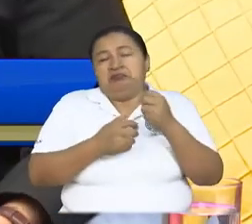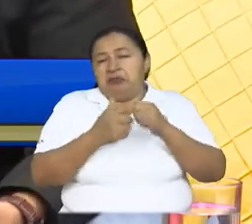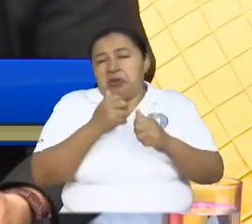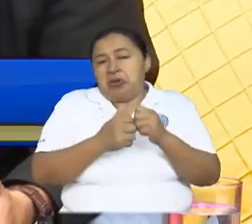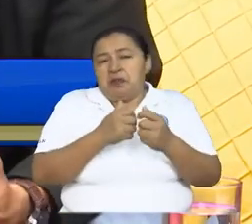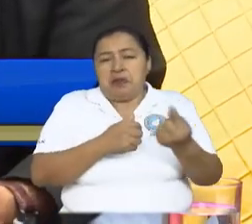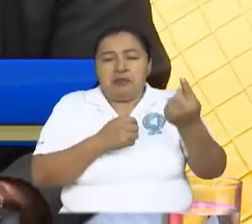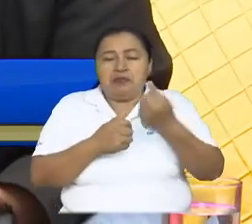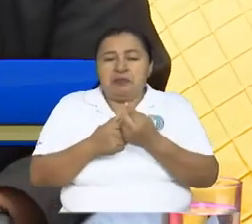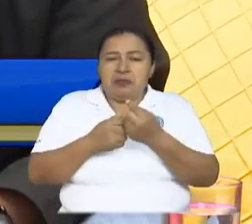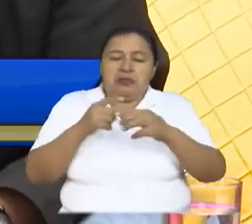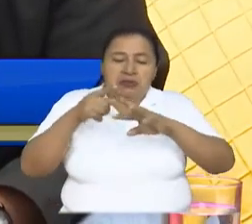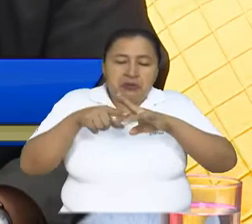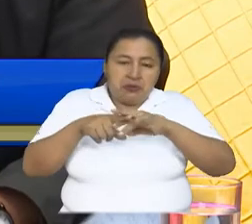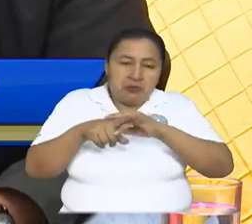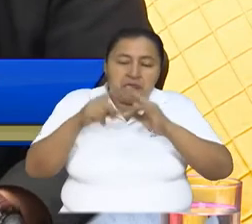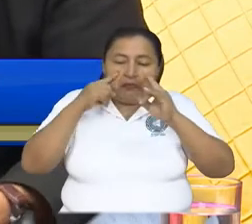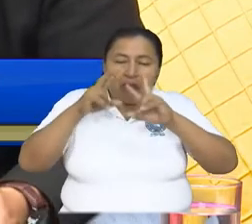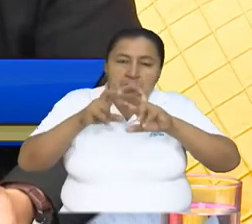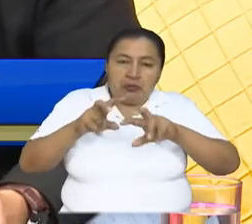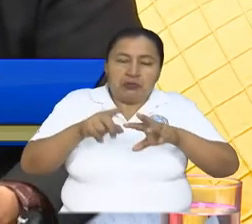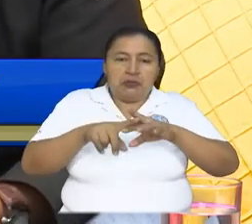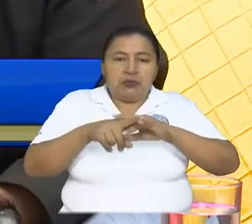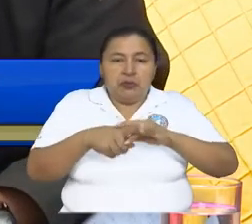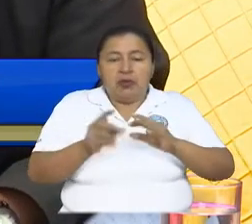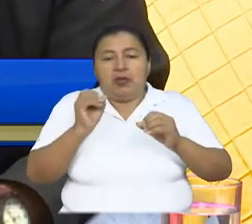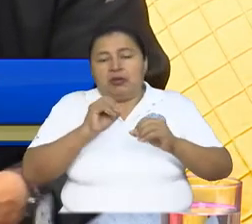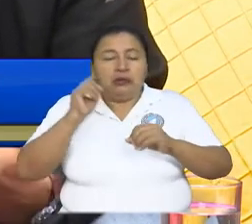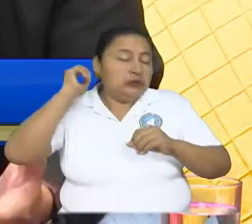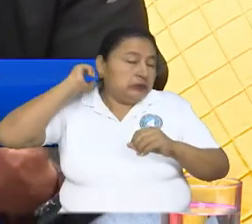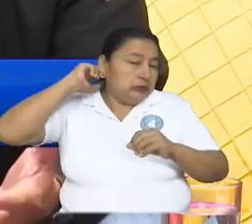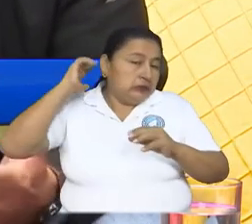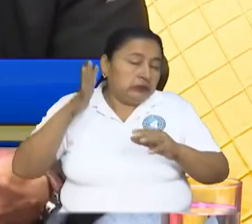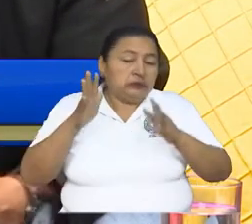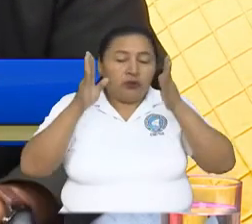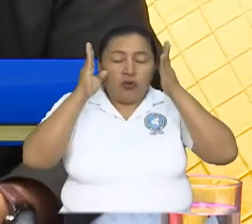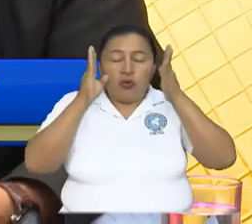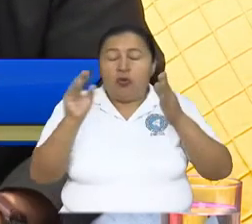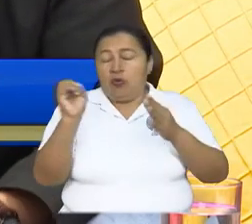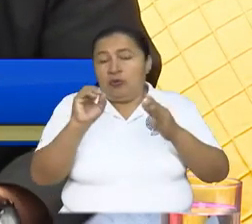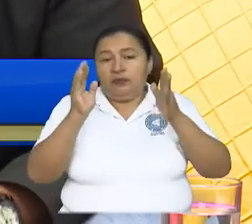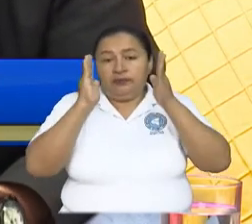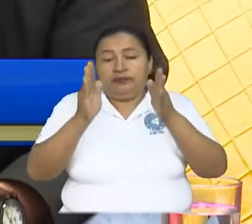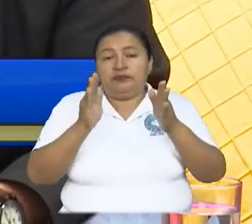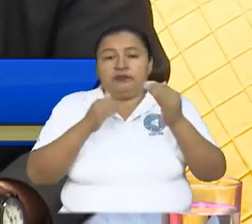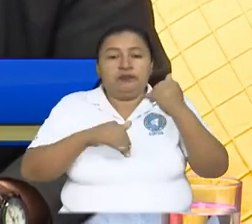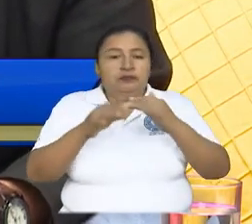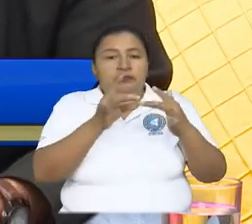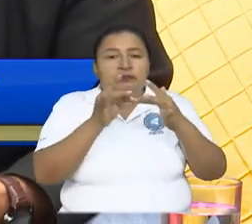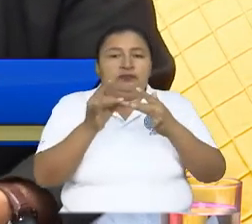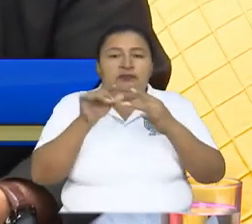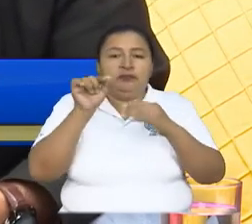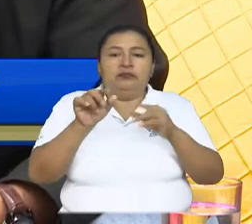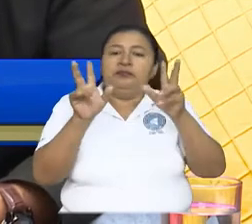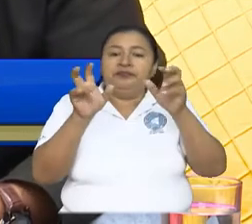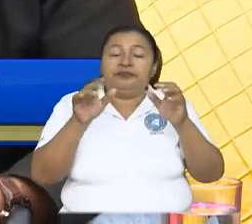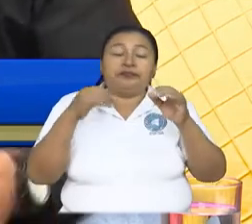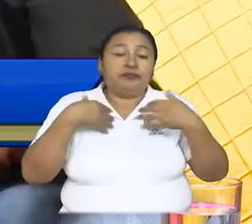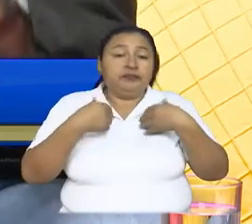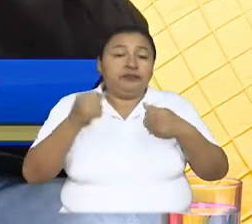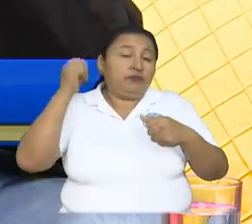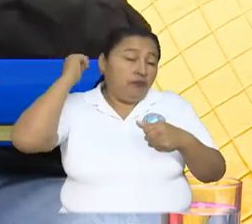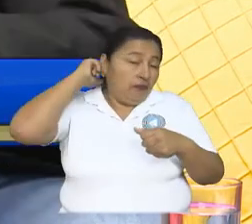psicológica psiquiátrica o atención más específica en el campo de la salud mental